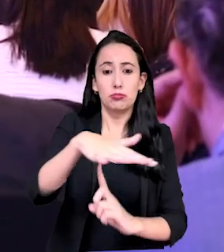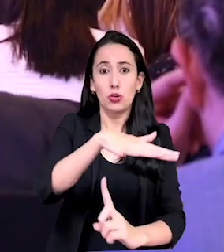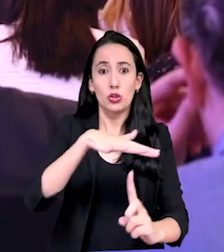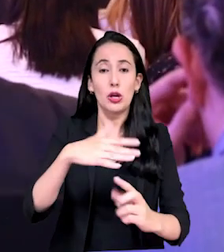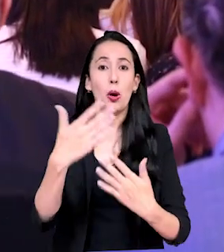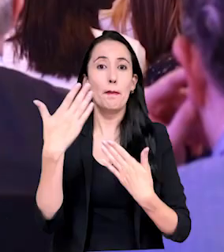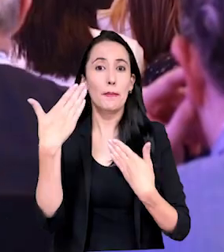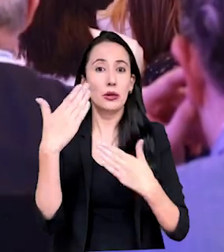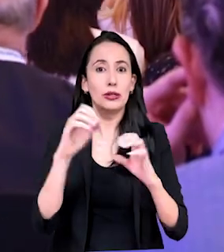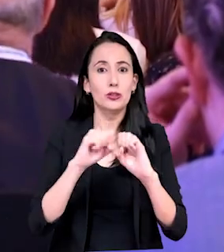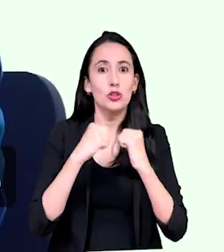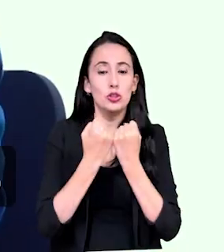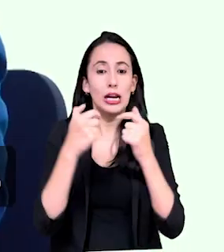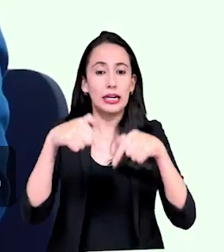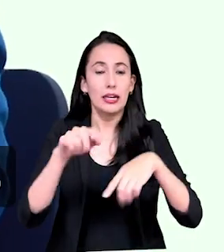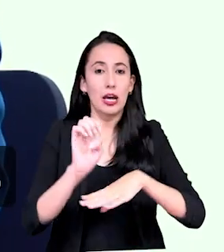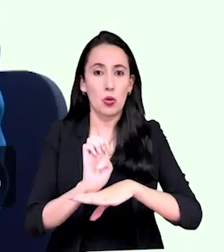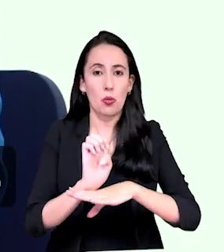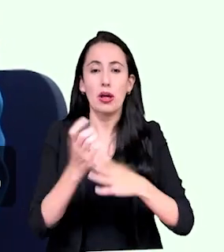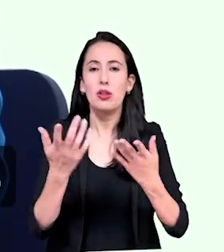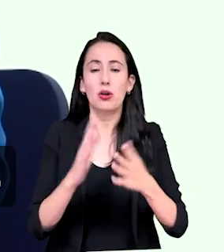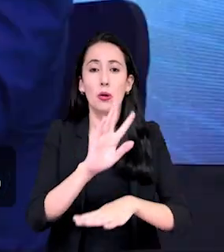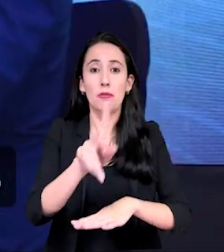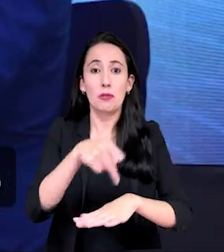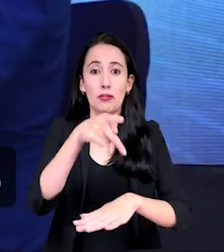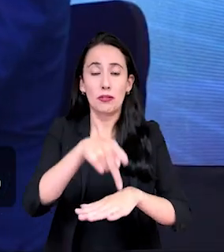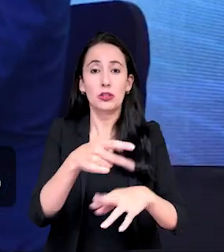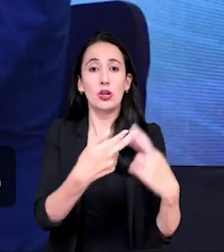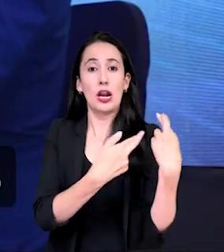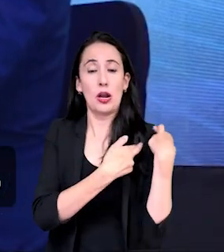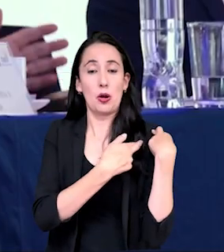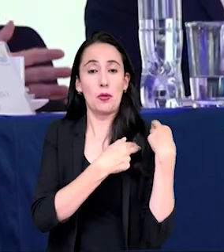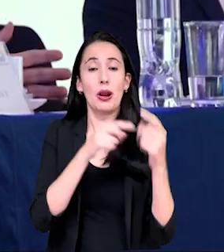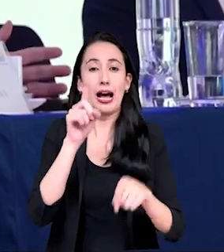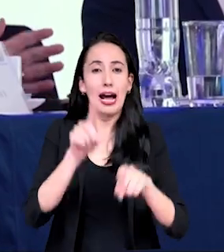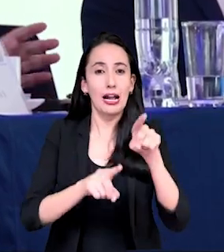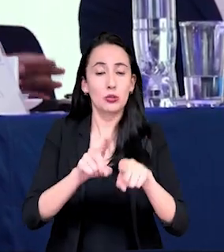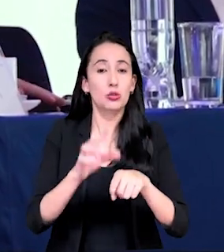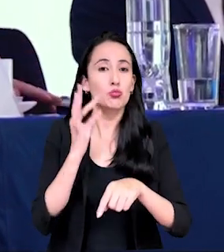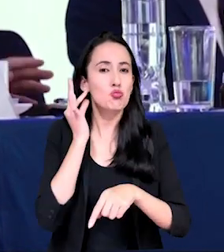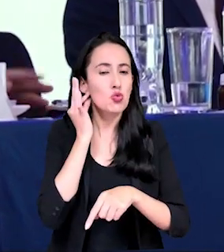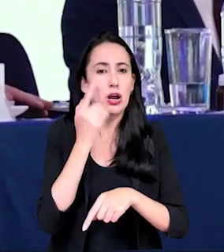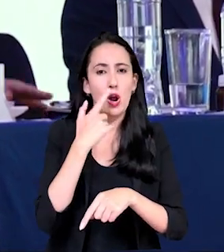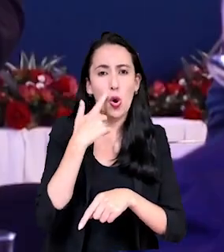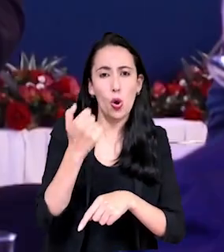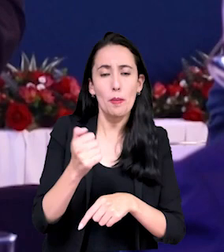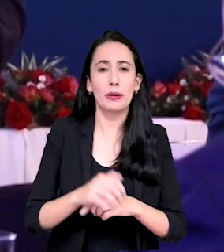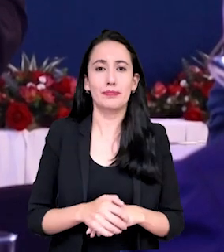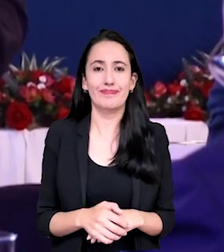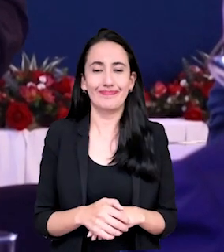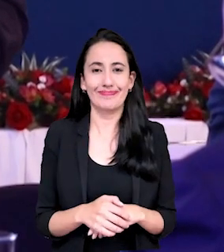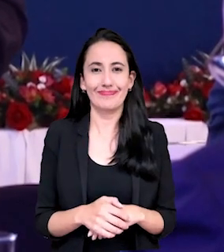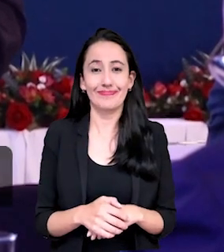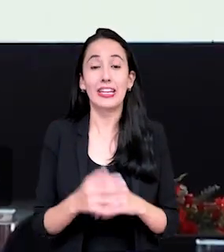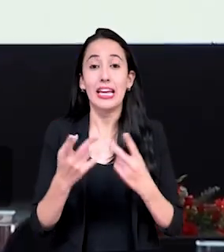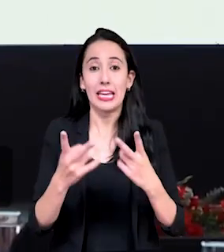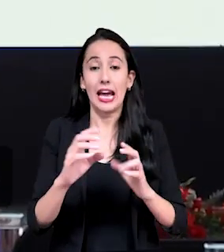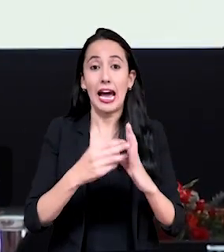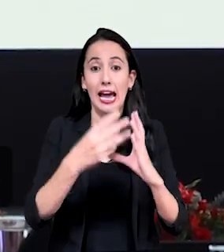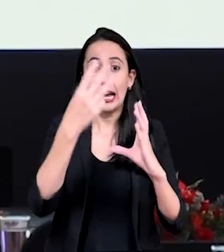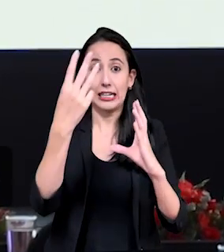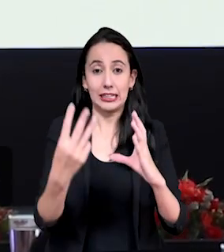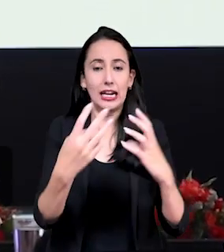Contexto Político y Social, a cargo de los expositores Ariana Tanca, Mauricio Alarcón y Pedro Donoso.